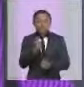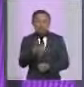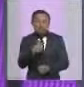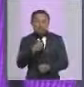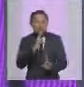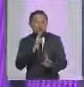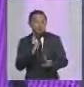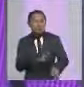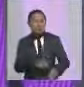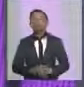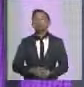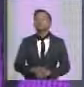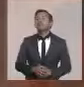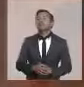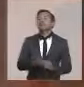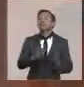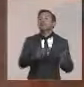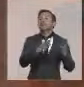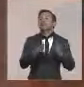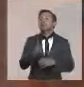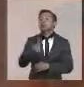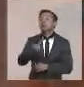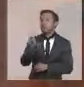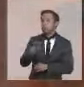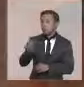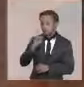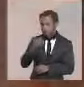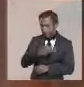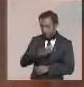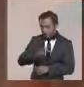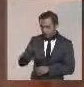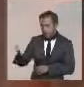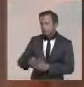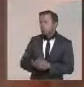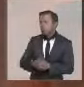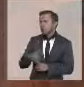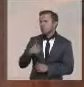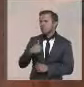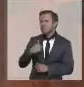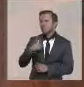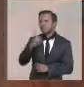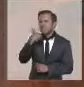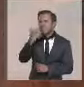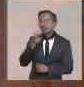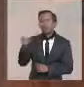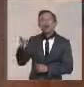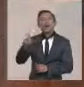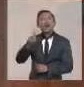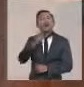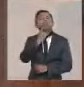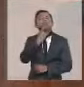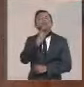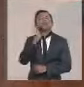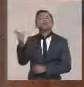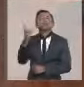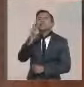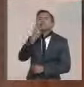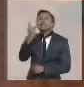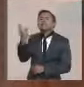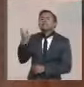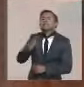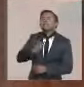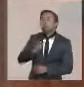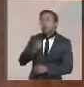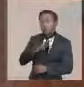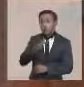Zavala. Sí, a mí me gustaría, con Andrés Manuel, que nos dijeras realmente las medidas, porque la corrupción no se acaba